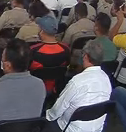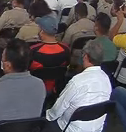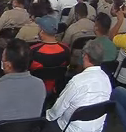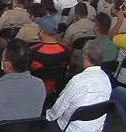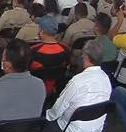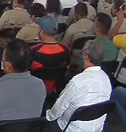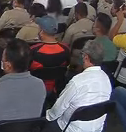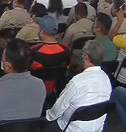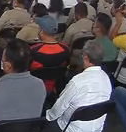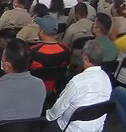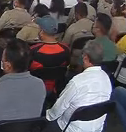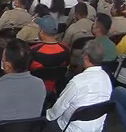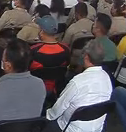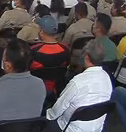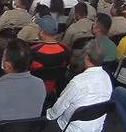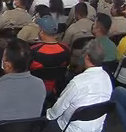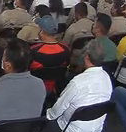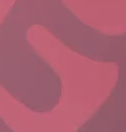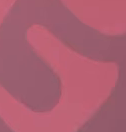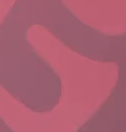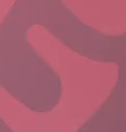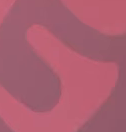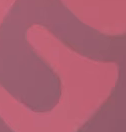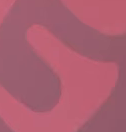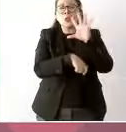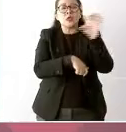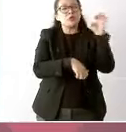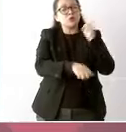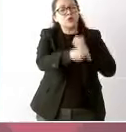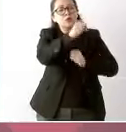conmemorando 500 años de su fundación.